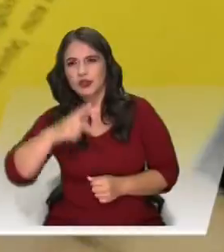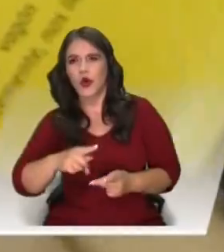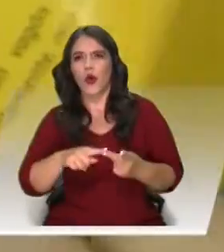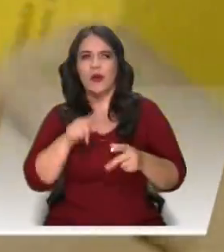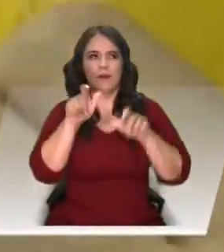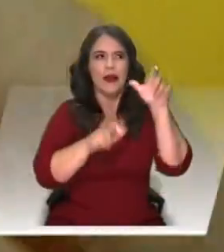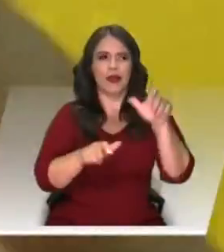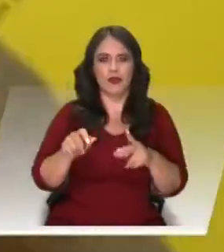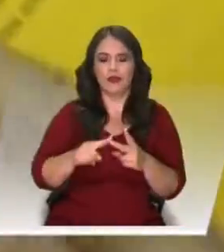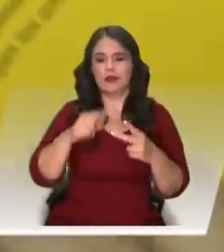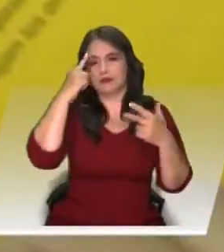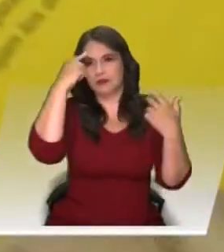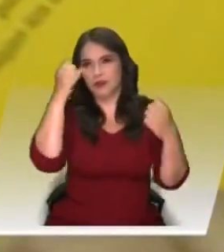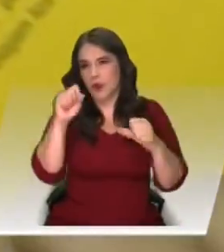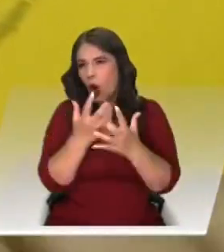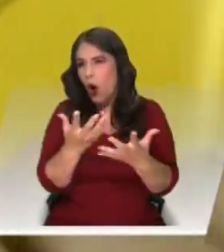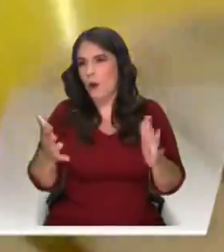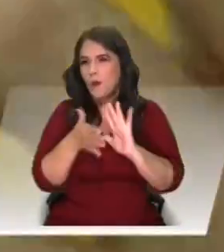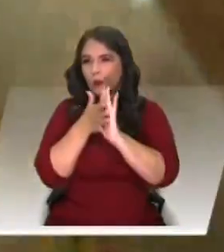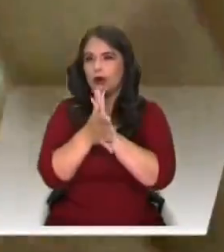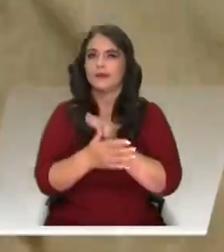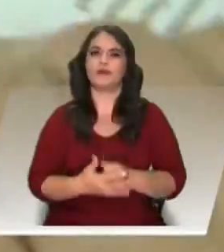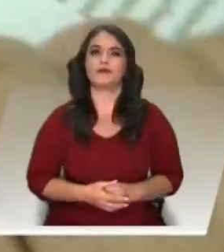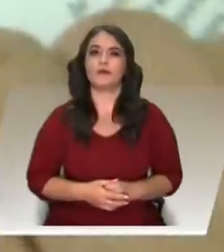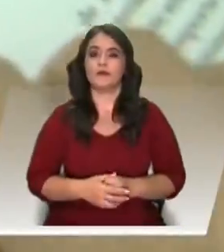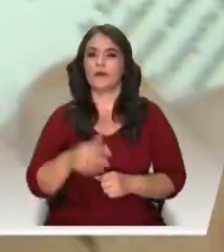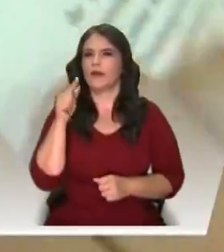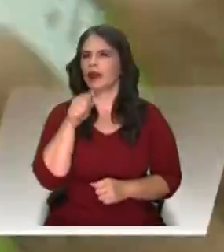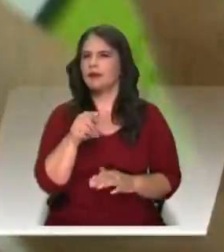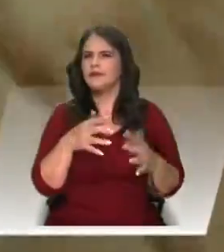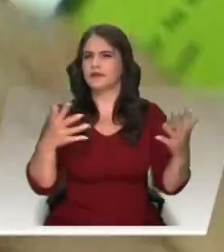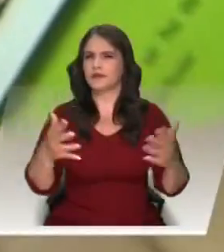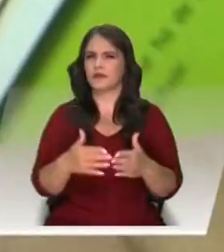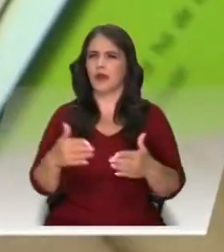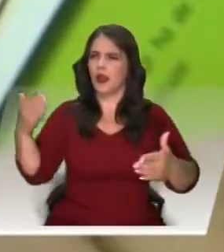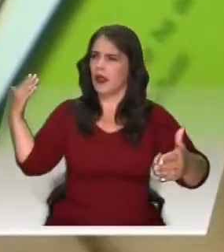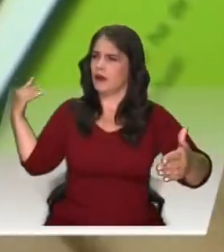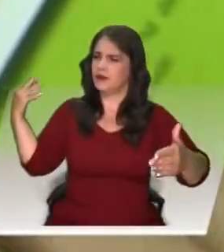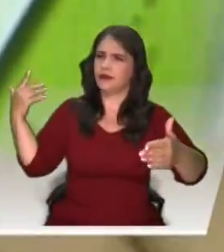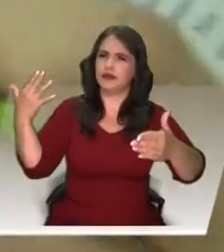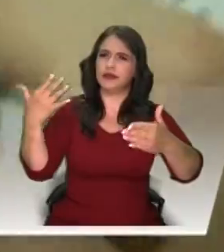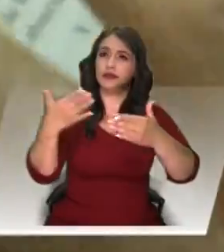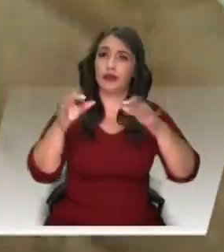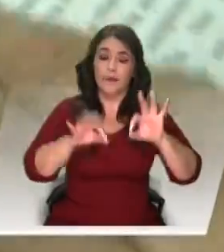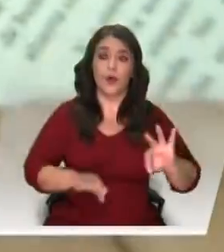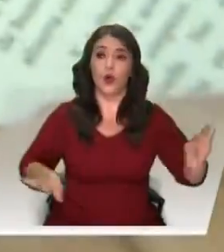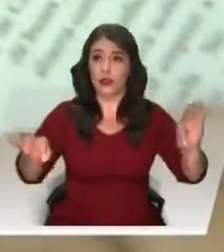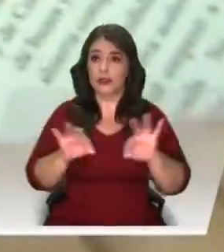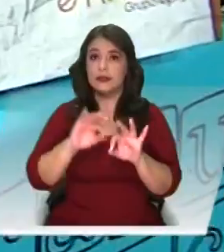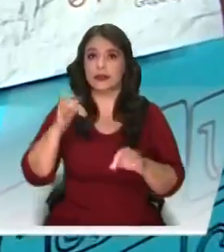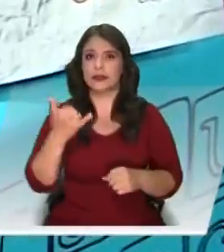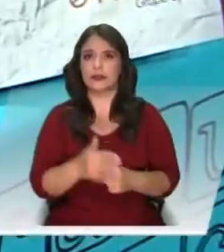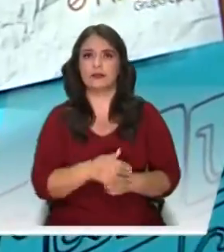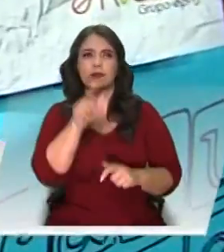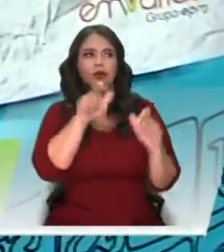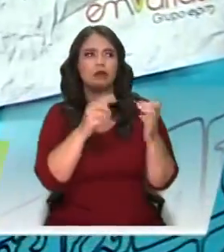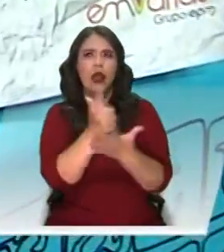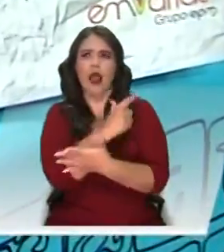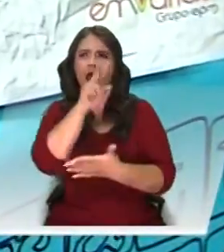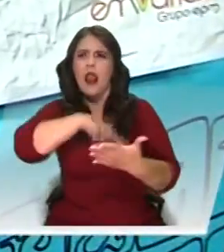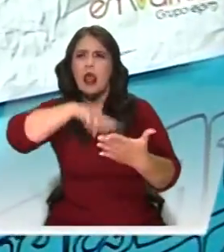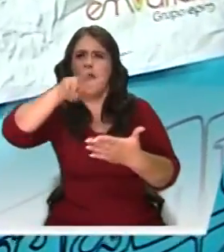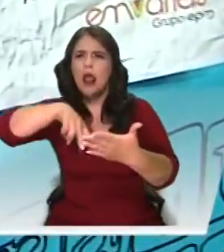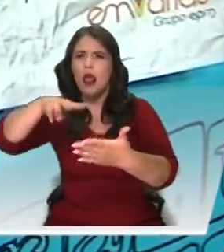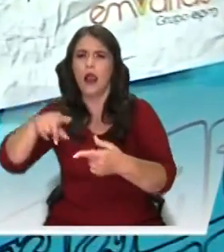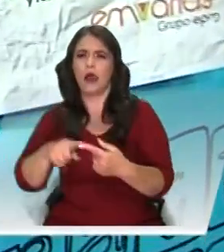y preocupaciones. Esta es una tendencia que con los años se ha vuelto más fuerte y que permite a los lectores adentrarse en el